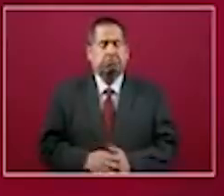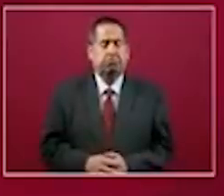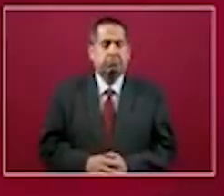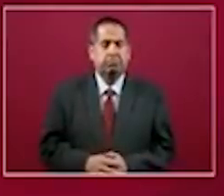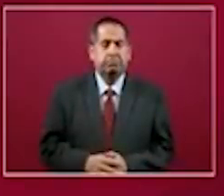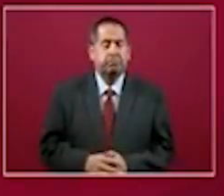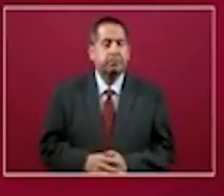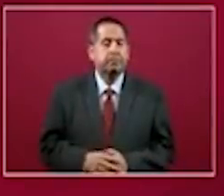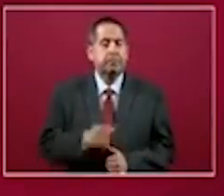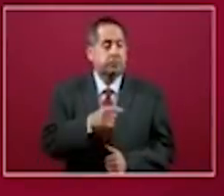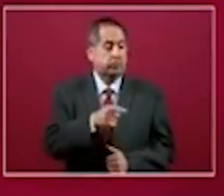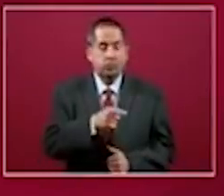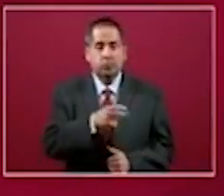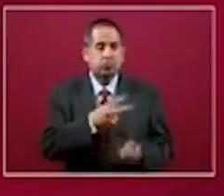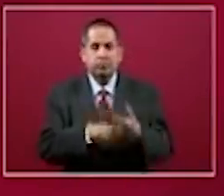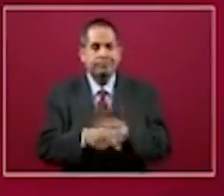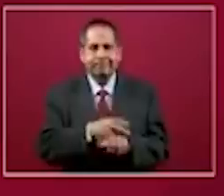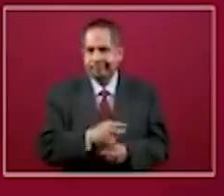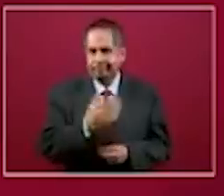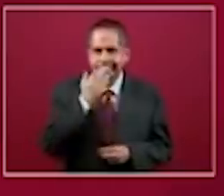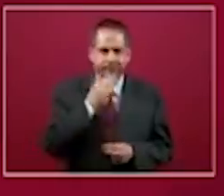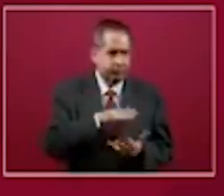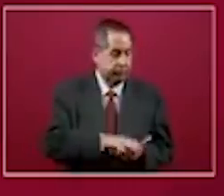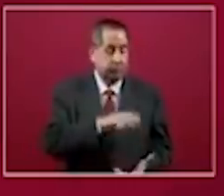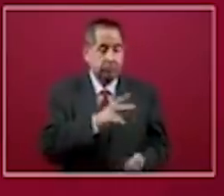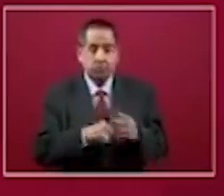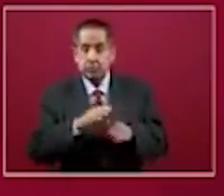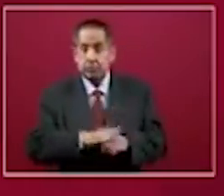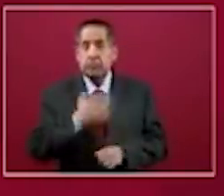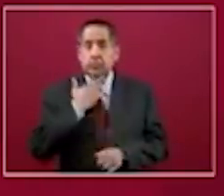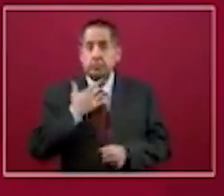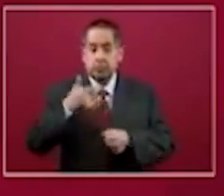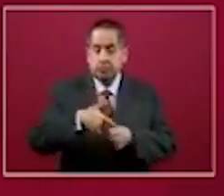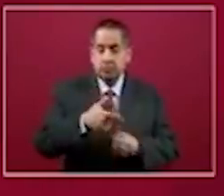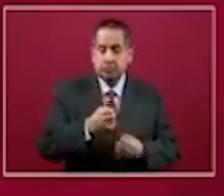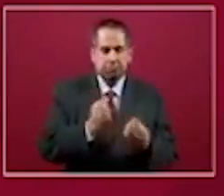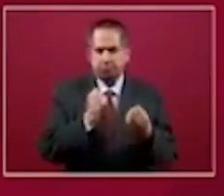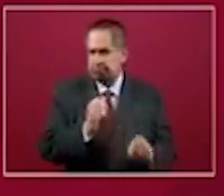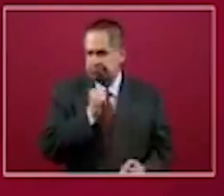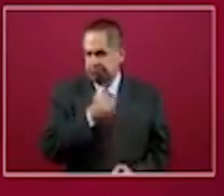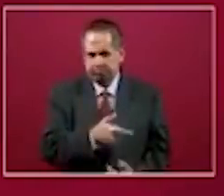no se produjeron más gasolinas,